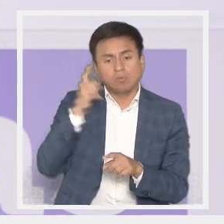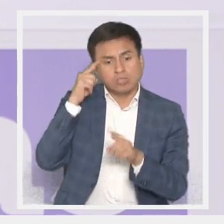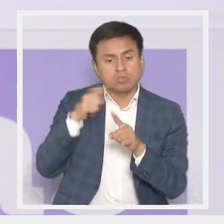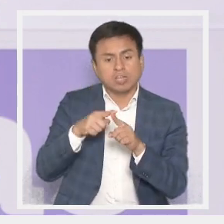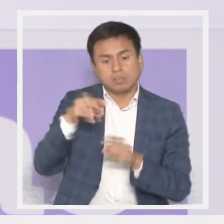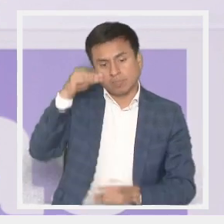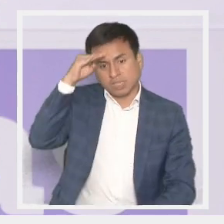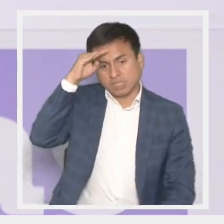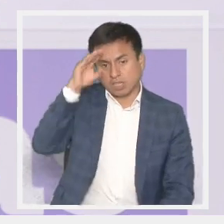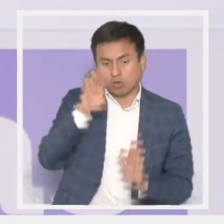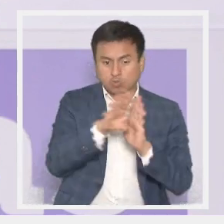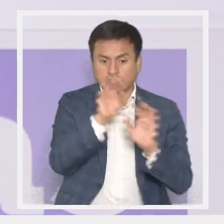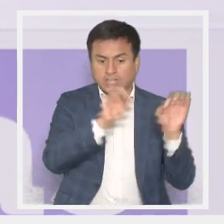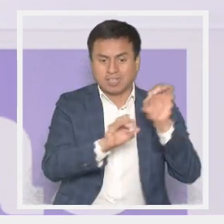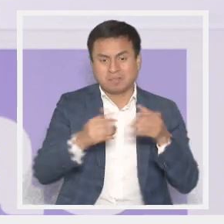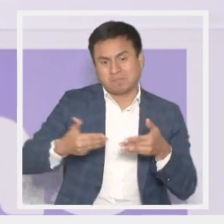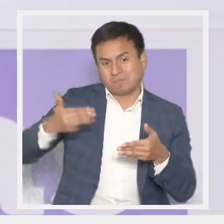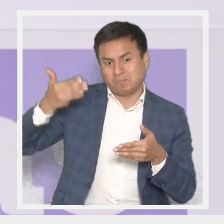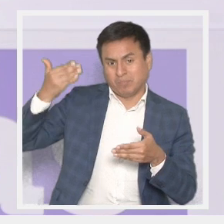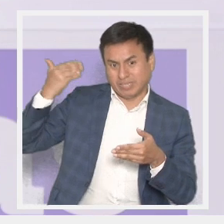de la experiencia constitucional recién pasada,